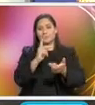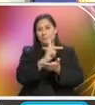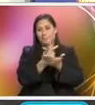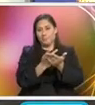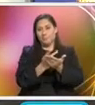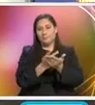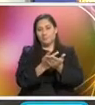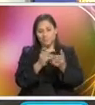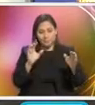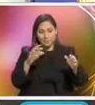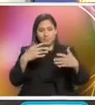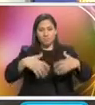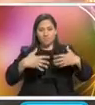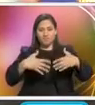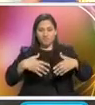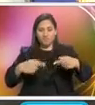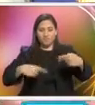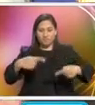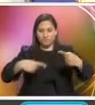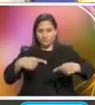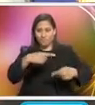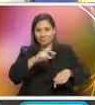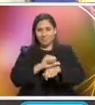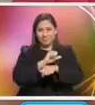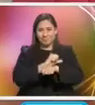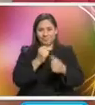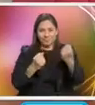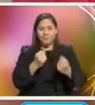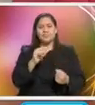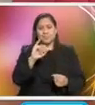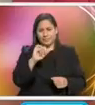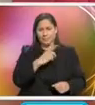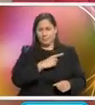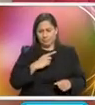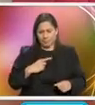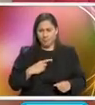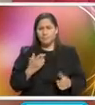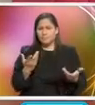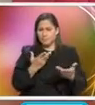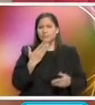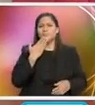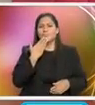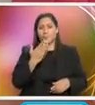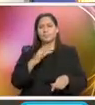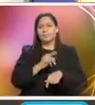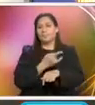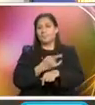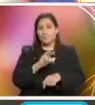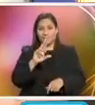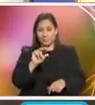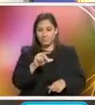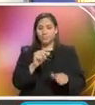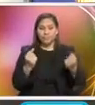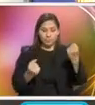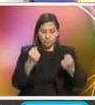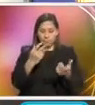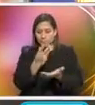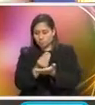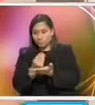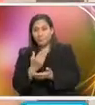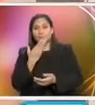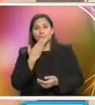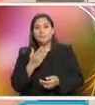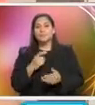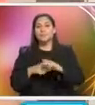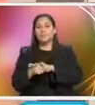de verificar vehículos, ¿no? Eso hay que hacerlo, sí, hay que hacerlo bien además, hay que tener el coche en buen estado, no hay que